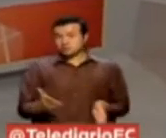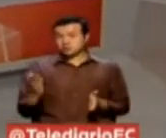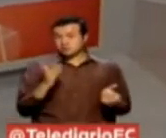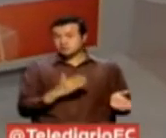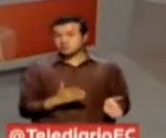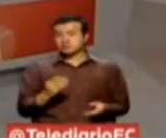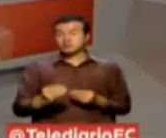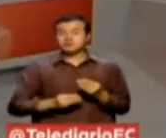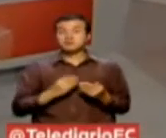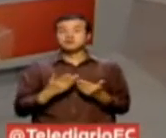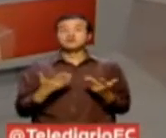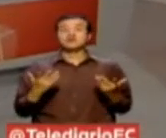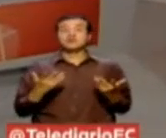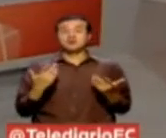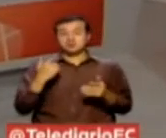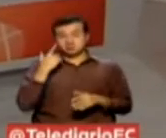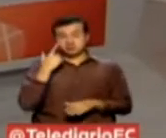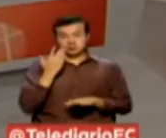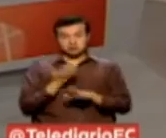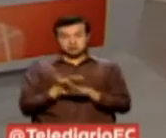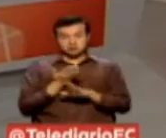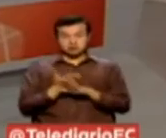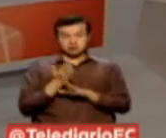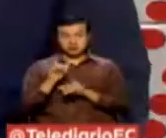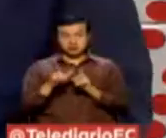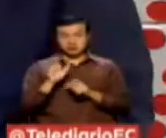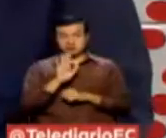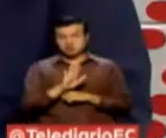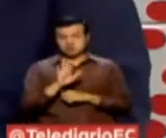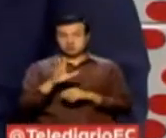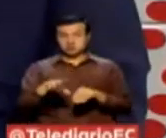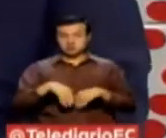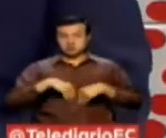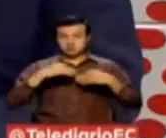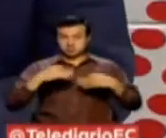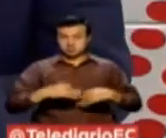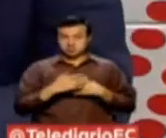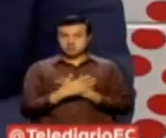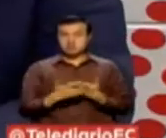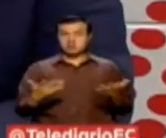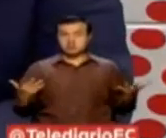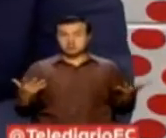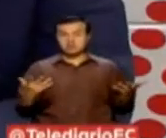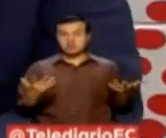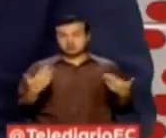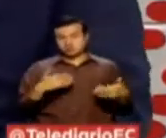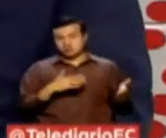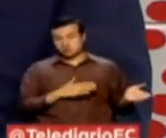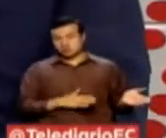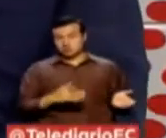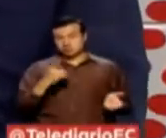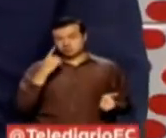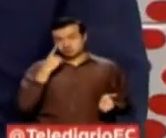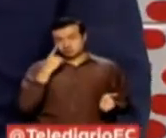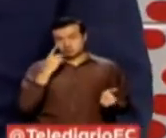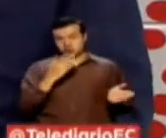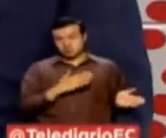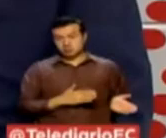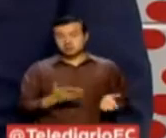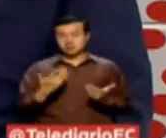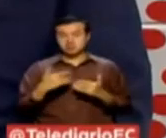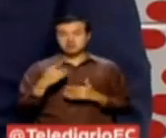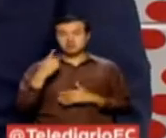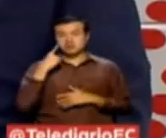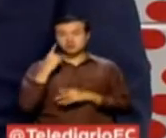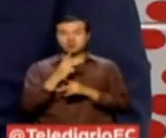adoptaría usted y que propondría a sus colegas adoptar para precisamente rescatar el espíritu inicial